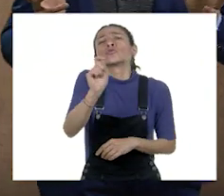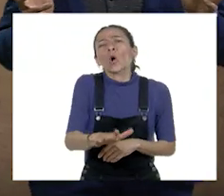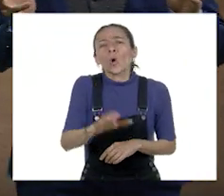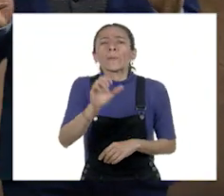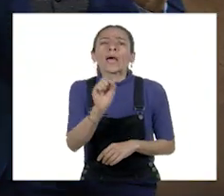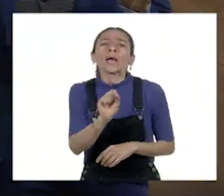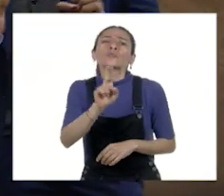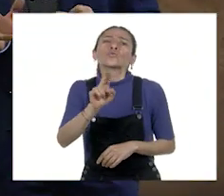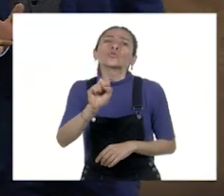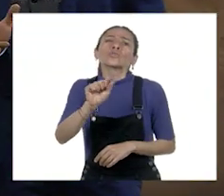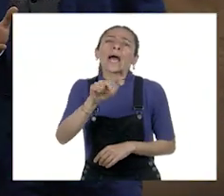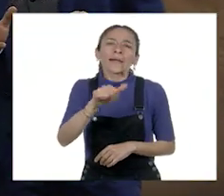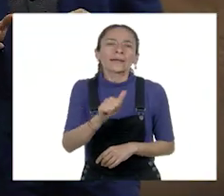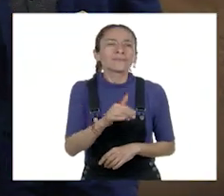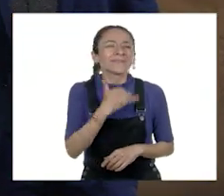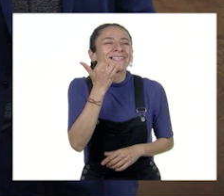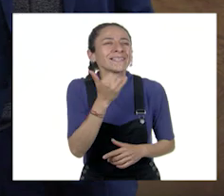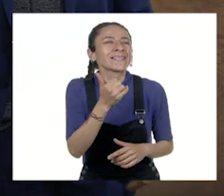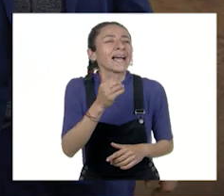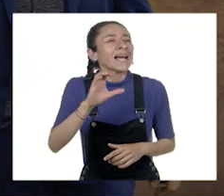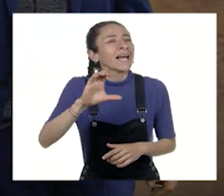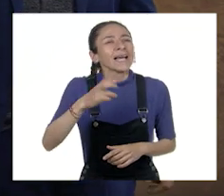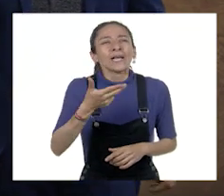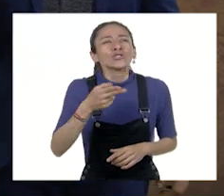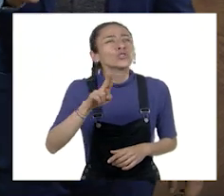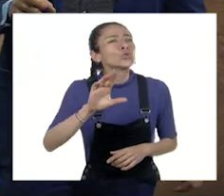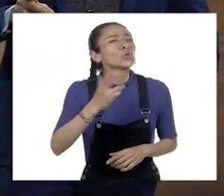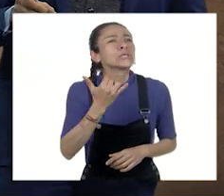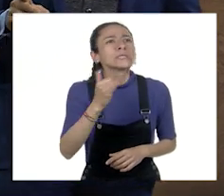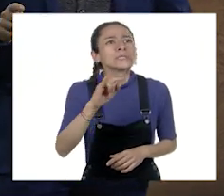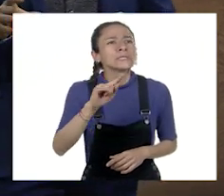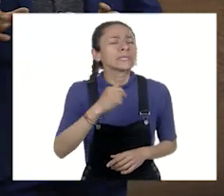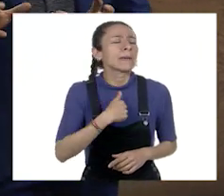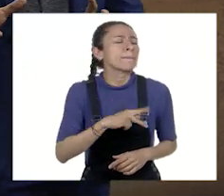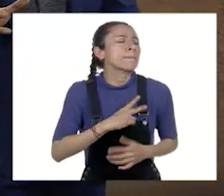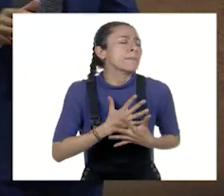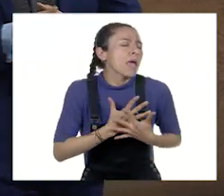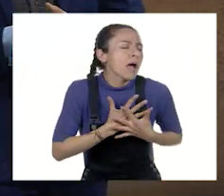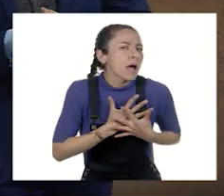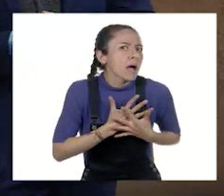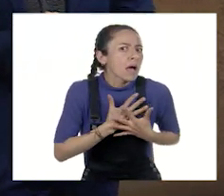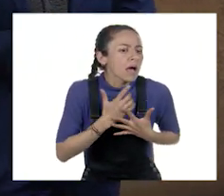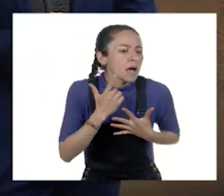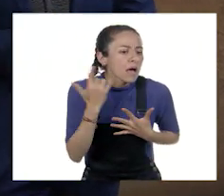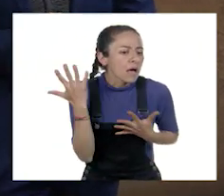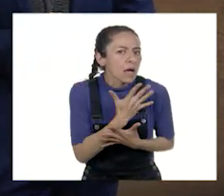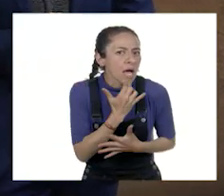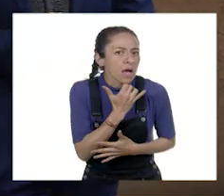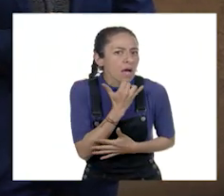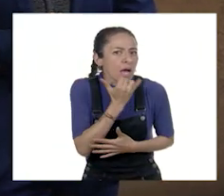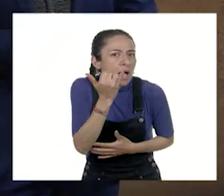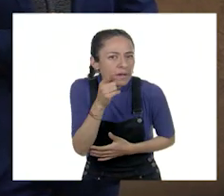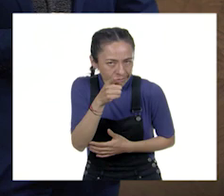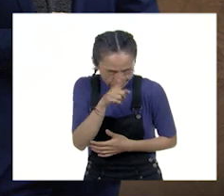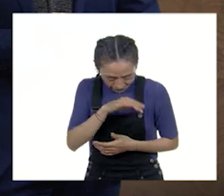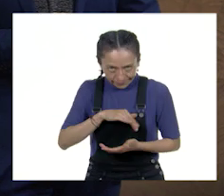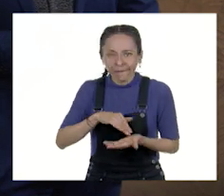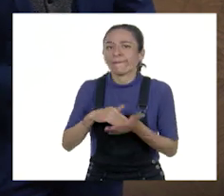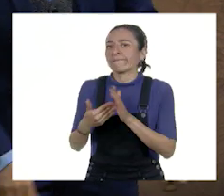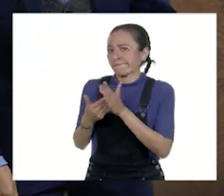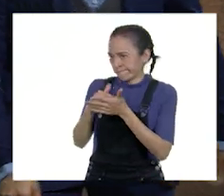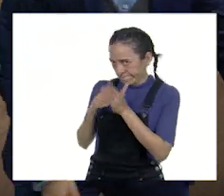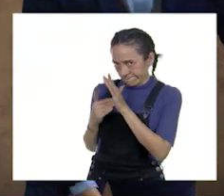Chuchita, mi amor. Y eso es porque andan de desorganizados ahí por lo oscurito.